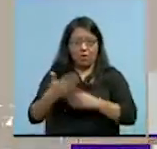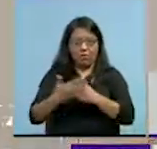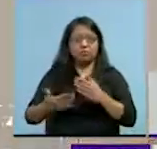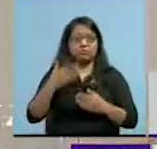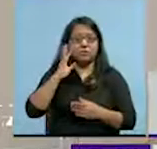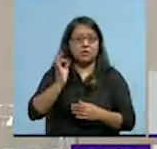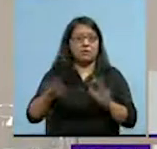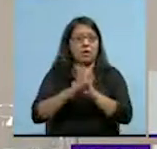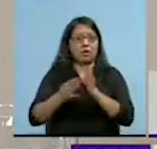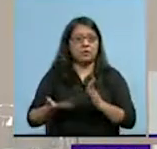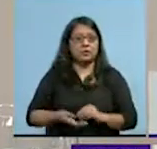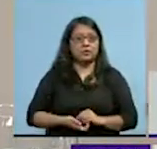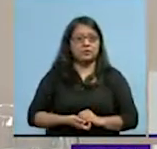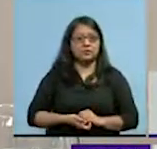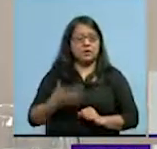nota decíamos